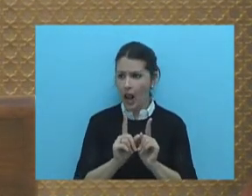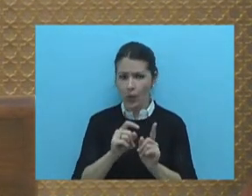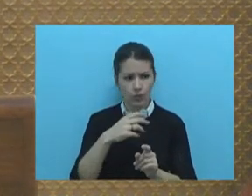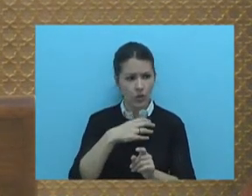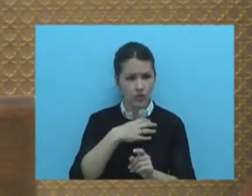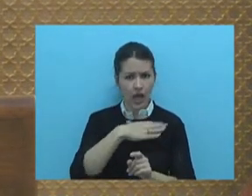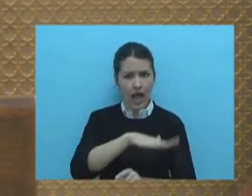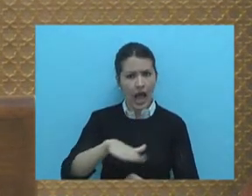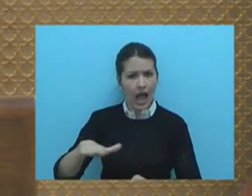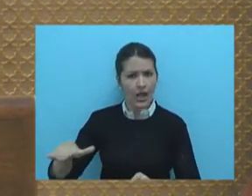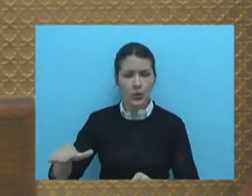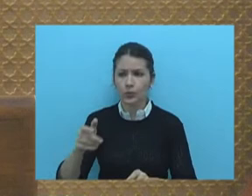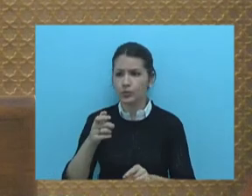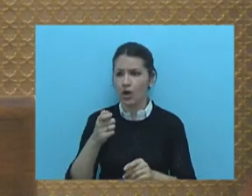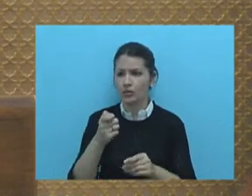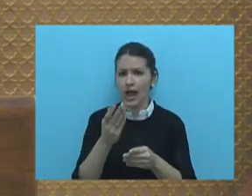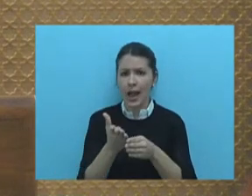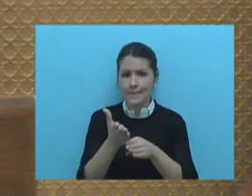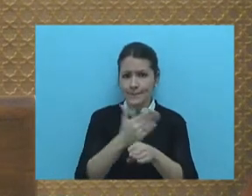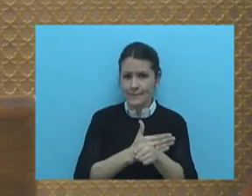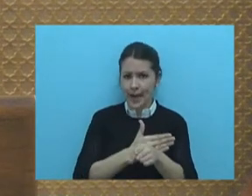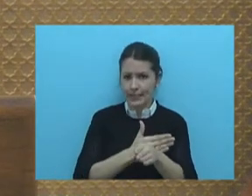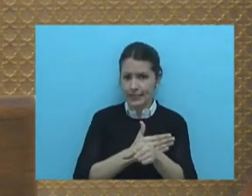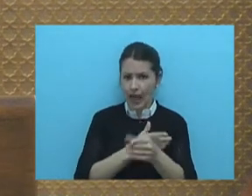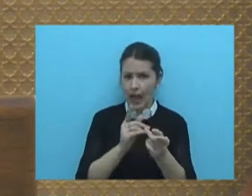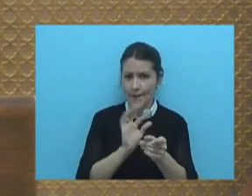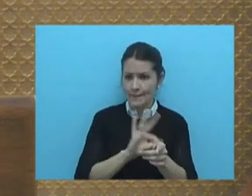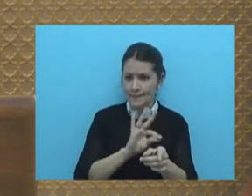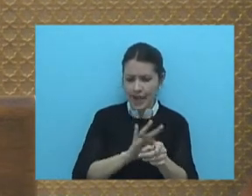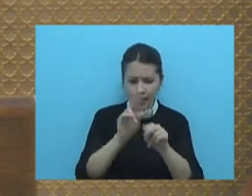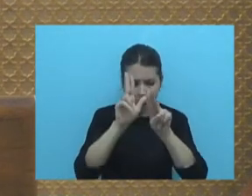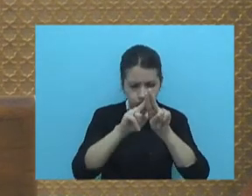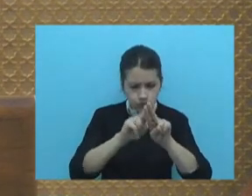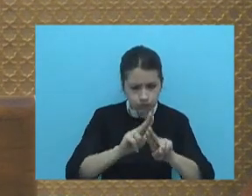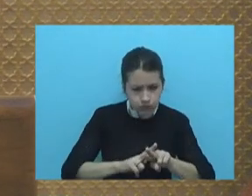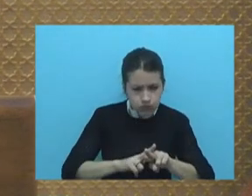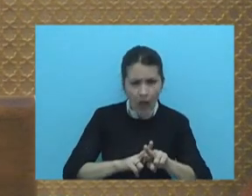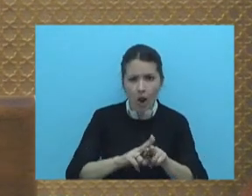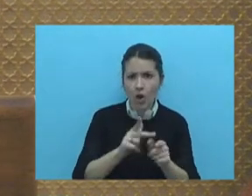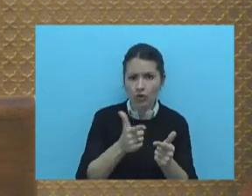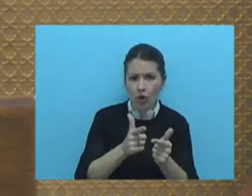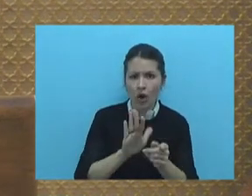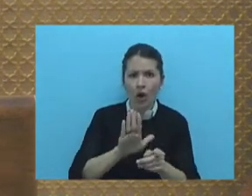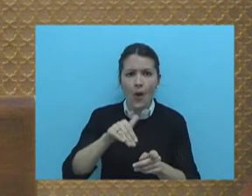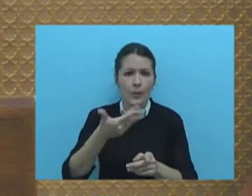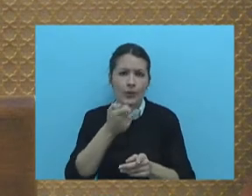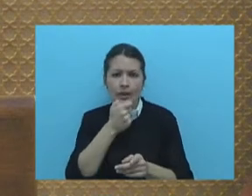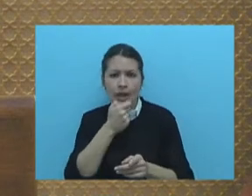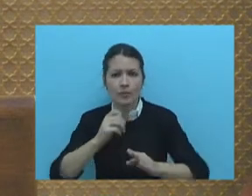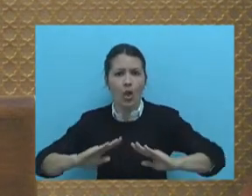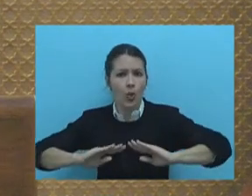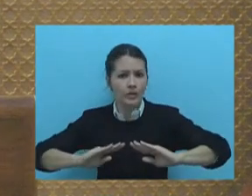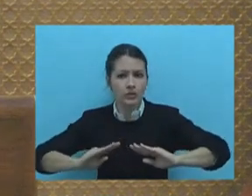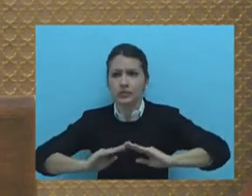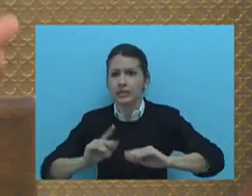hacen y siguen teniendo educación física. Y queremos eso porque hay muchos que no lo entregan a tiempo y demás cosas. Y hay algunos que